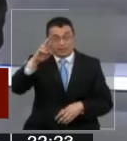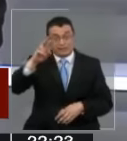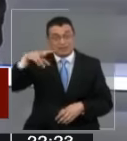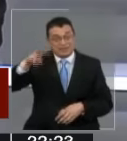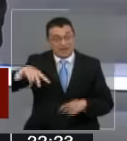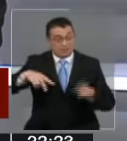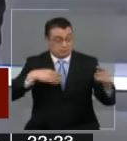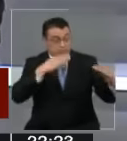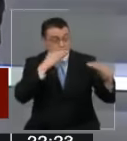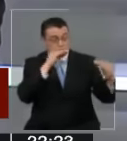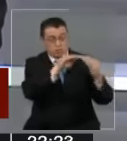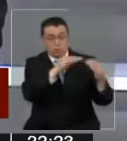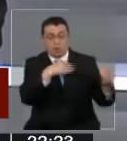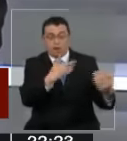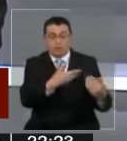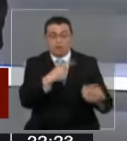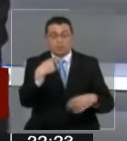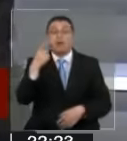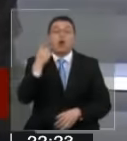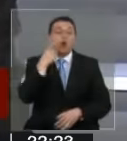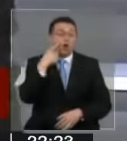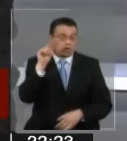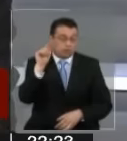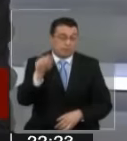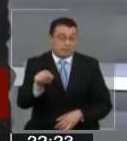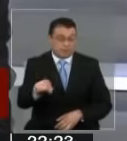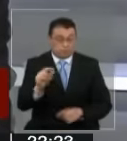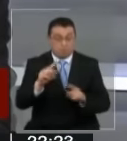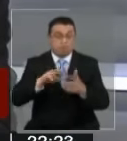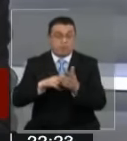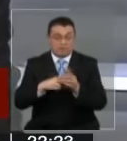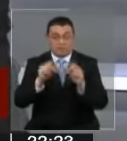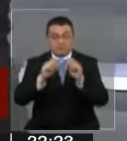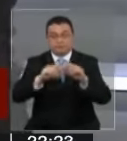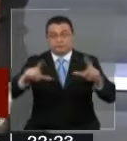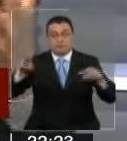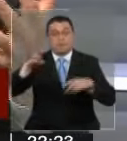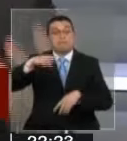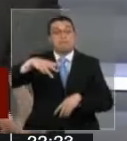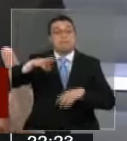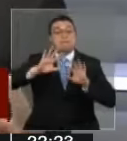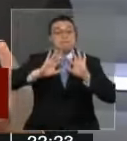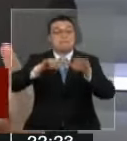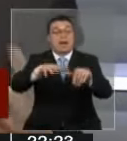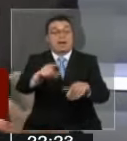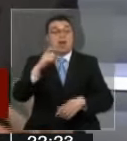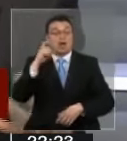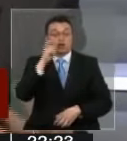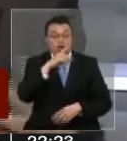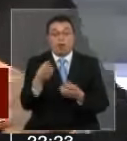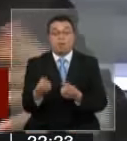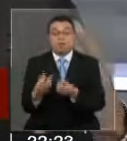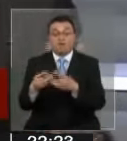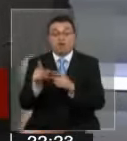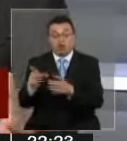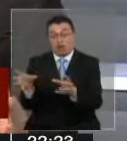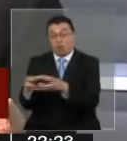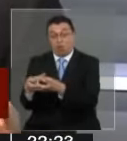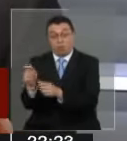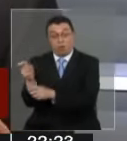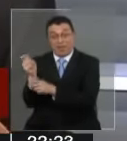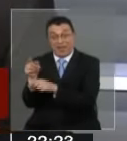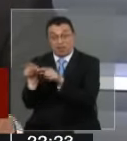del orden. La verdad que, ojo, que acá hay un problema inicial, ¿no es cierto?, que es la marea roja. Genera un problema, obviamente, para un grupo de pescadores y todo su